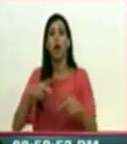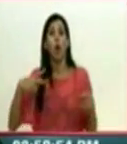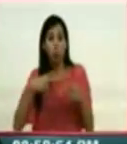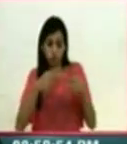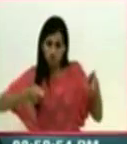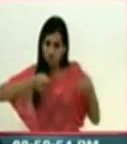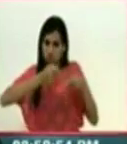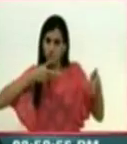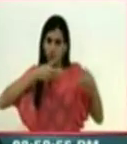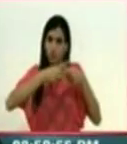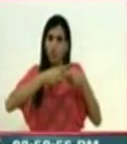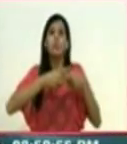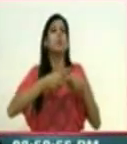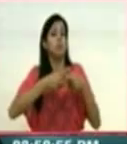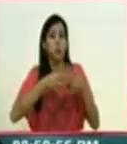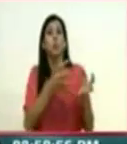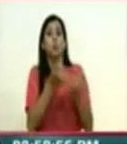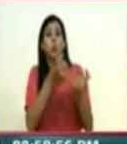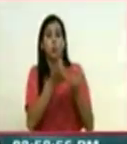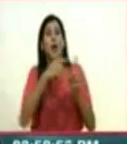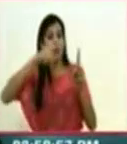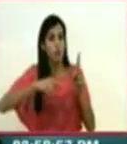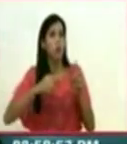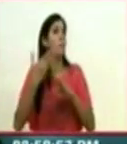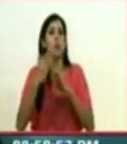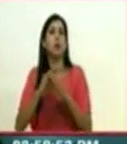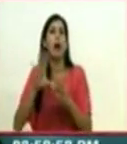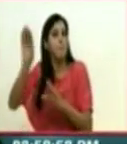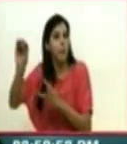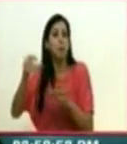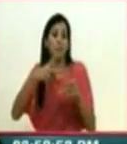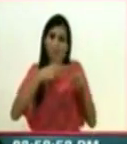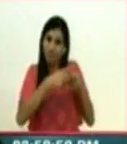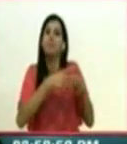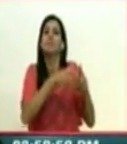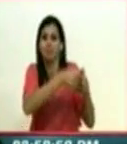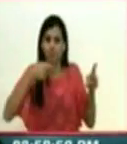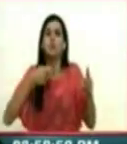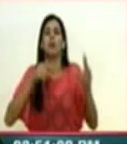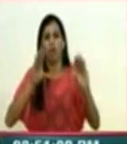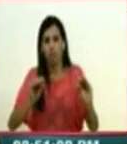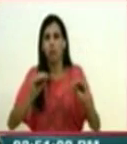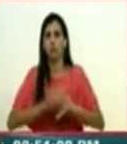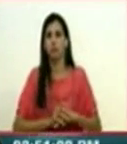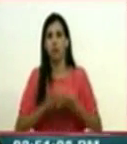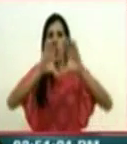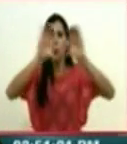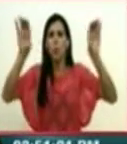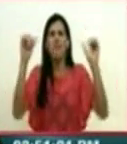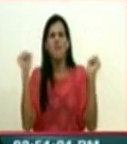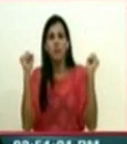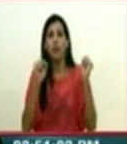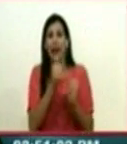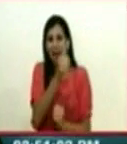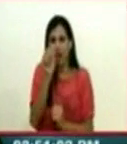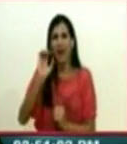energía, aunque no estén encendidos. Los aires acondicionados son los que más consumen energía en el país. Cada grado